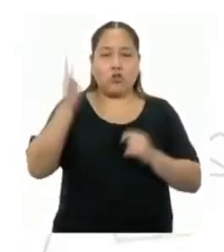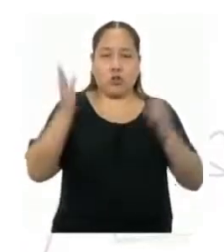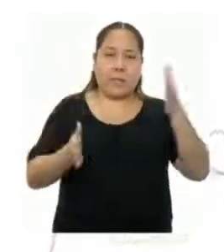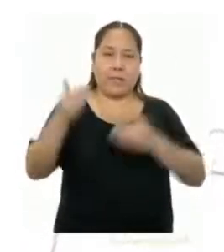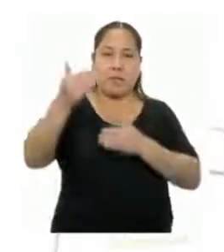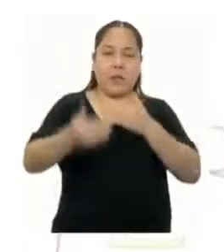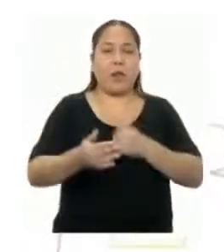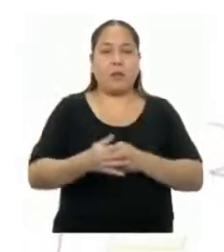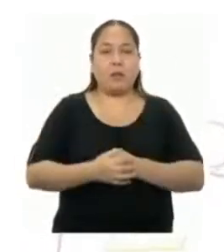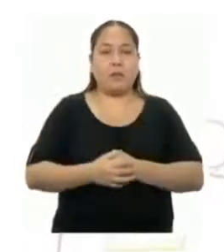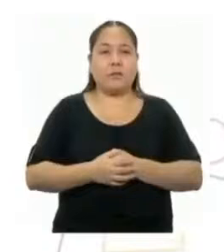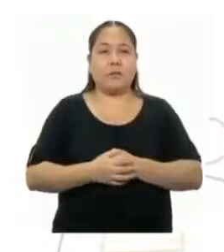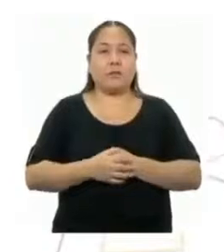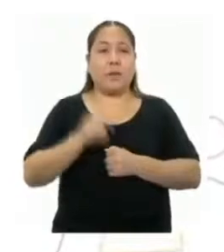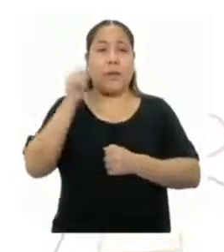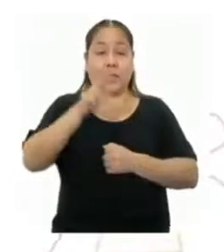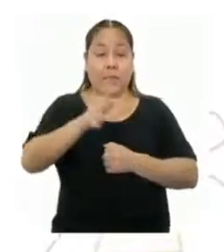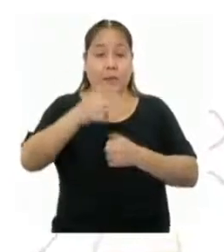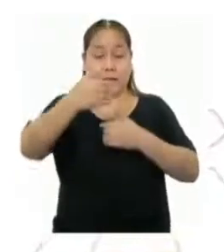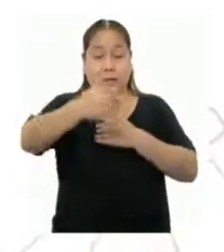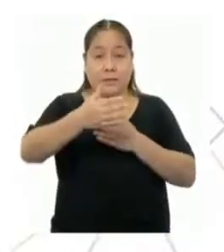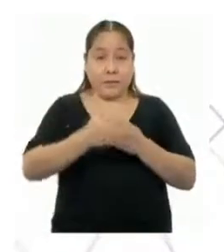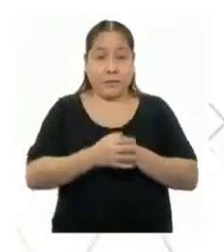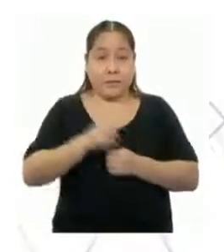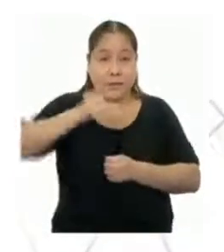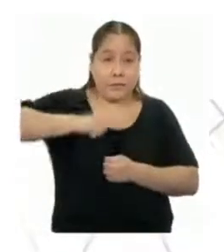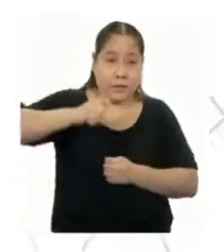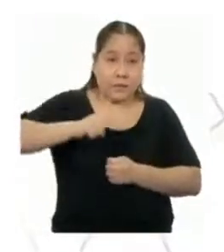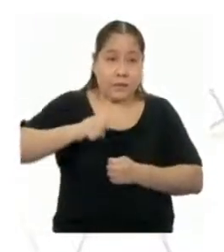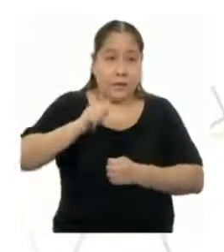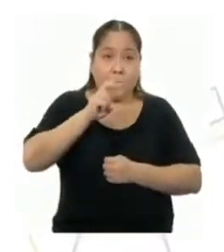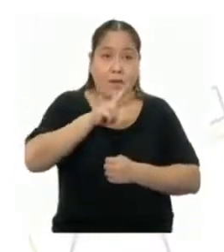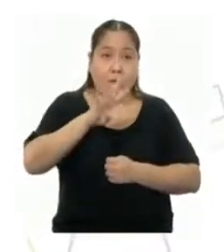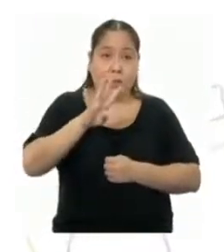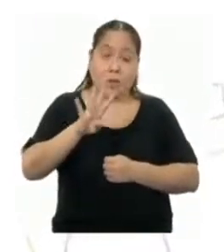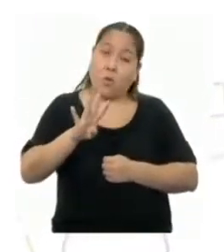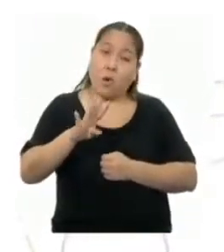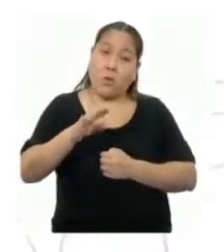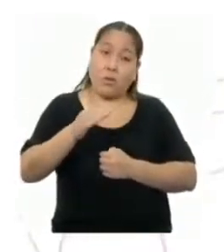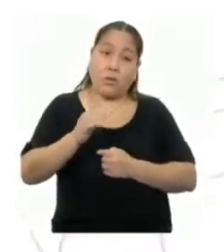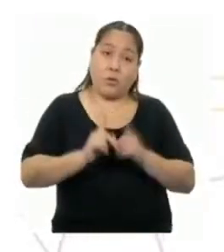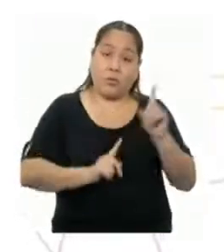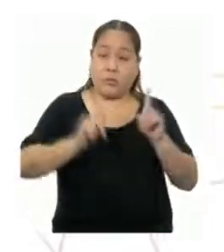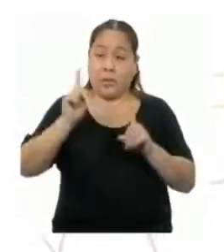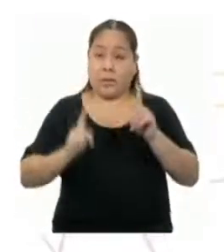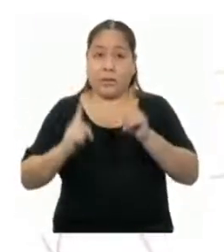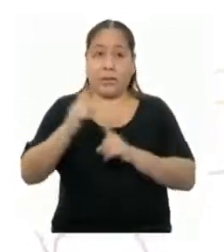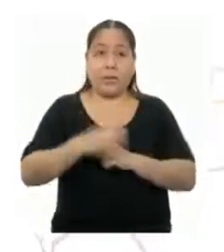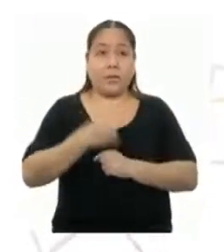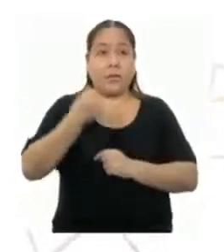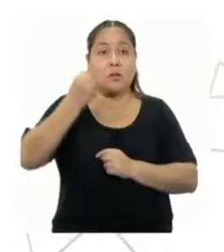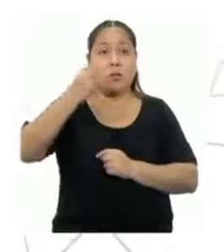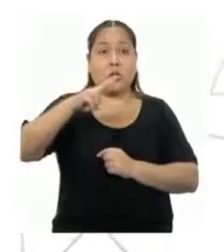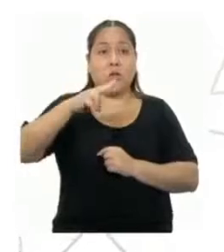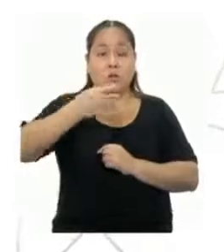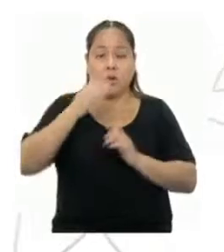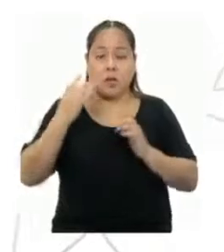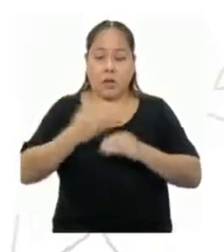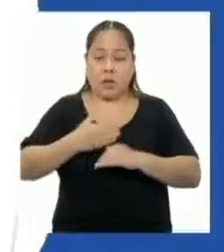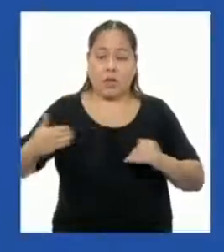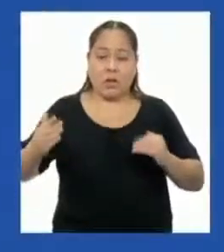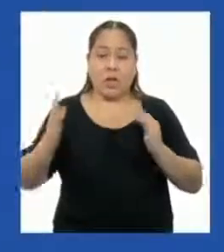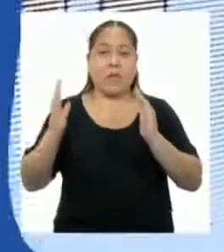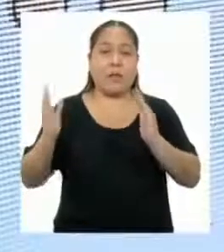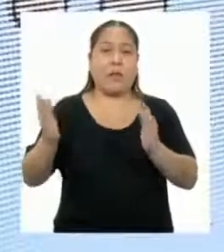Ajá. Para hacer 3 prismas cuadrangulares, necesitaría entonces 24 aristas básicas y 12 aristas